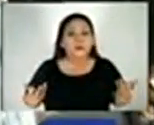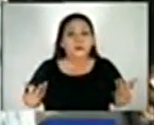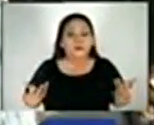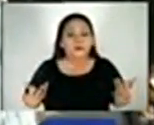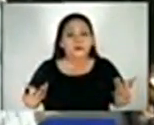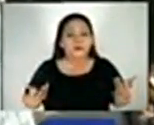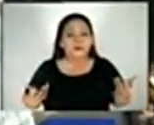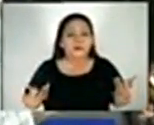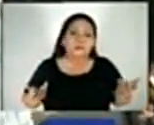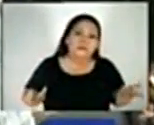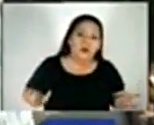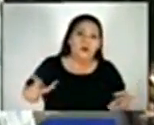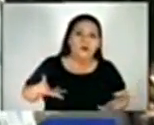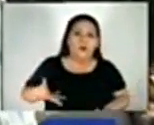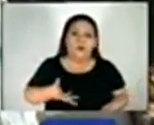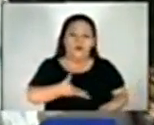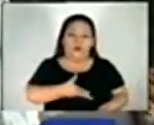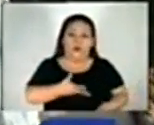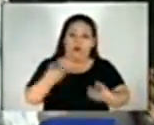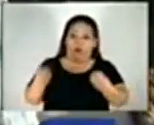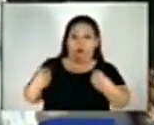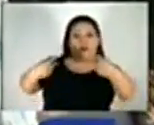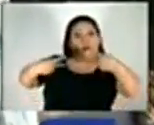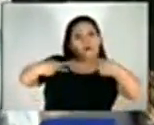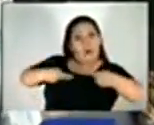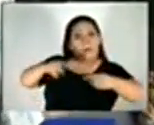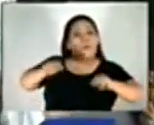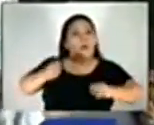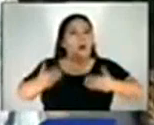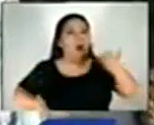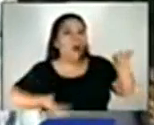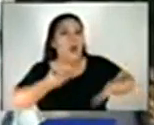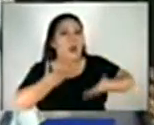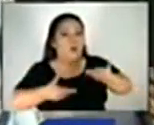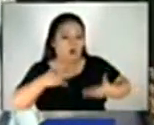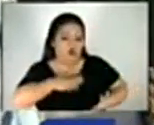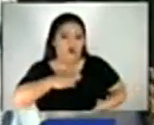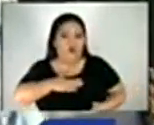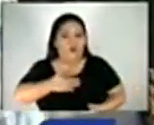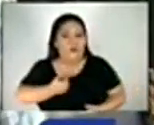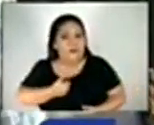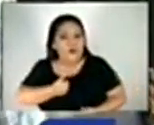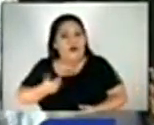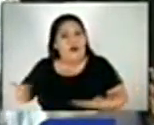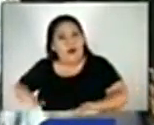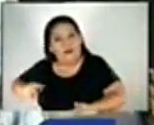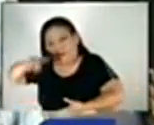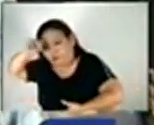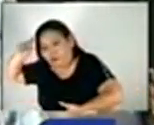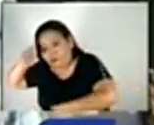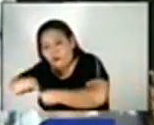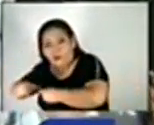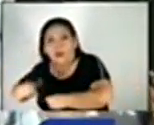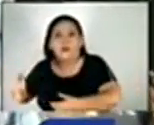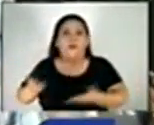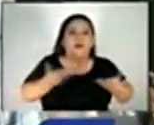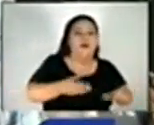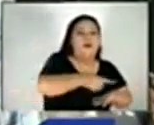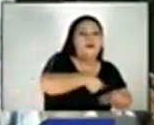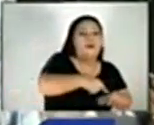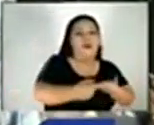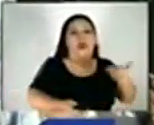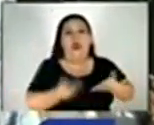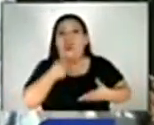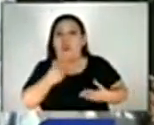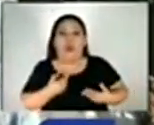bueno, para empezar, nos están abriendo las puertas para poder comercializar directamente nuestros productos, desde el campo aquí a la ciudad, sin